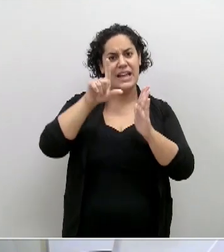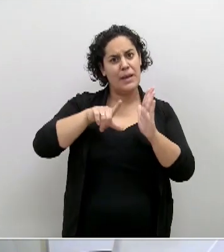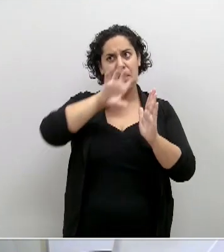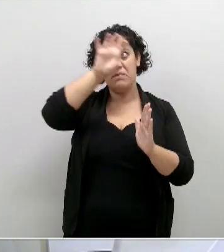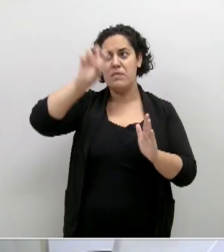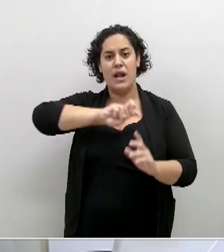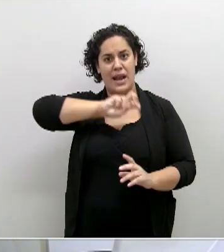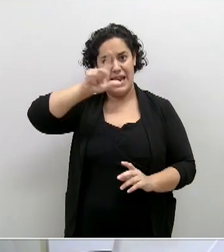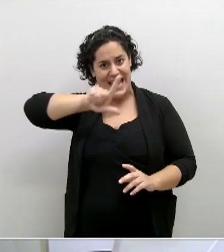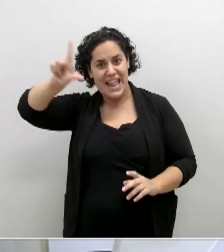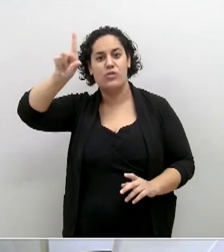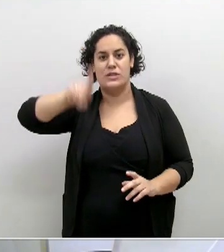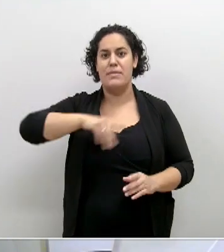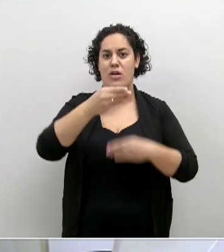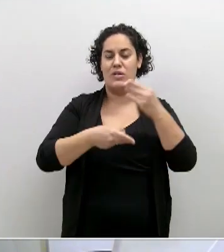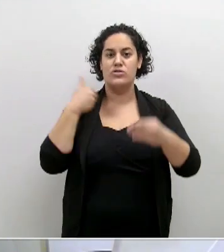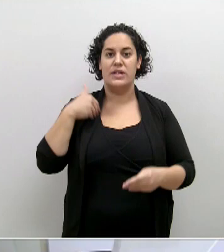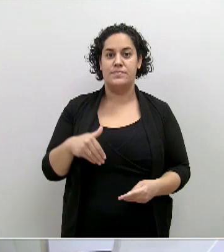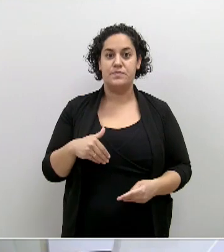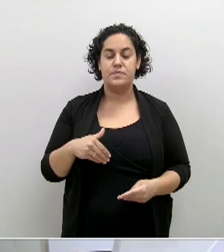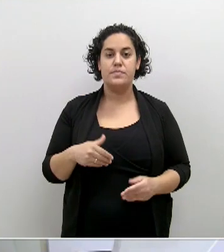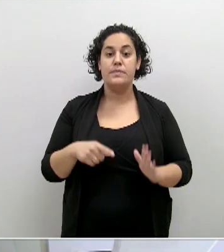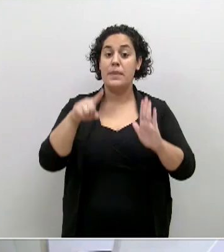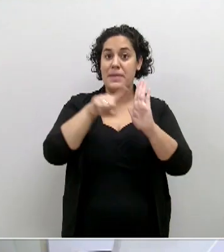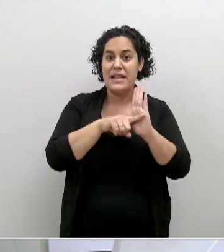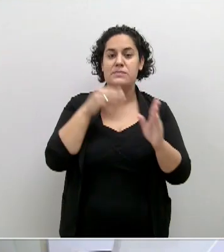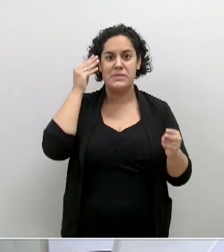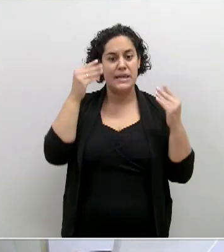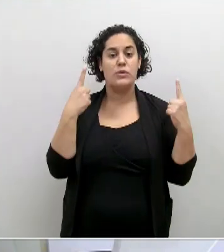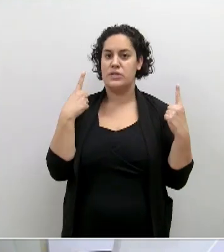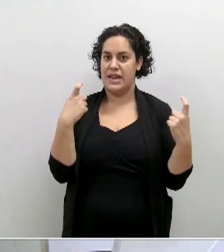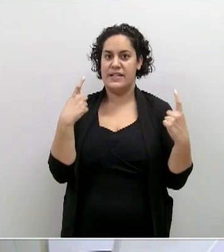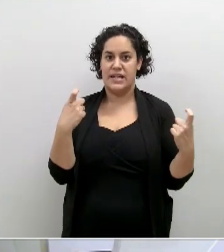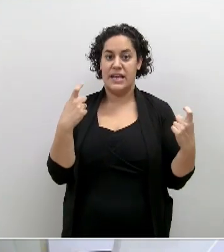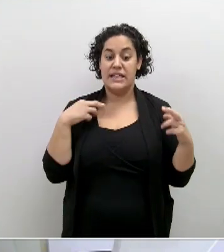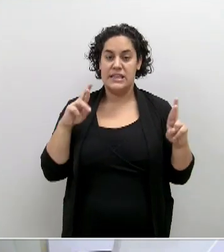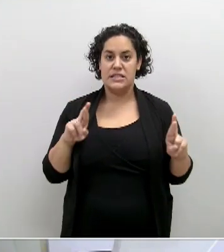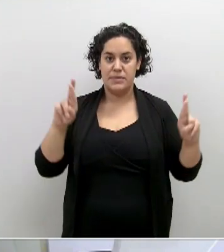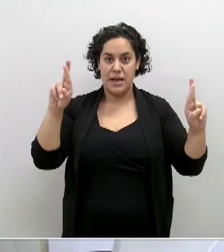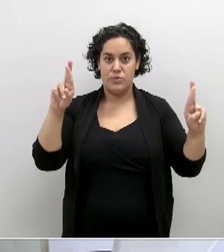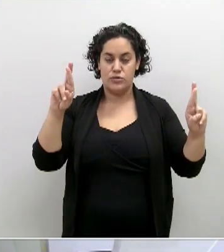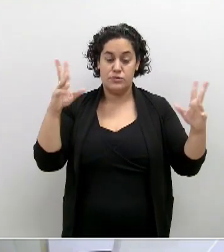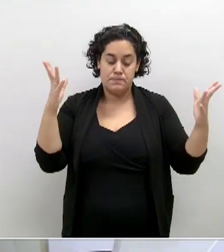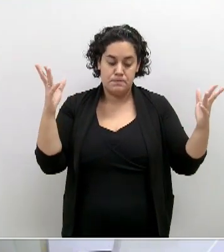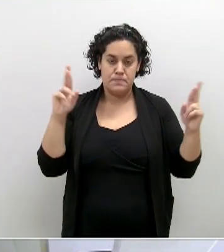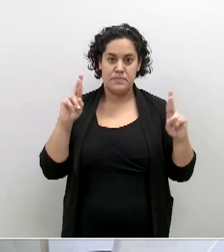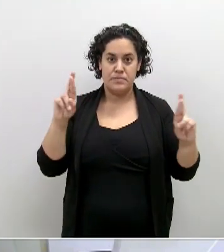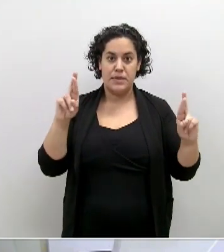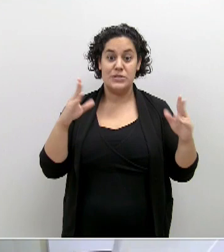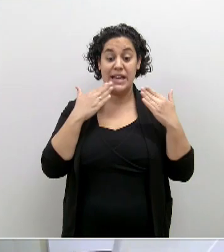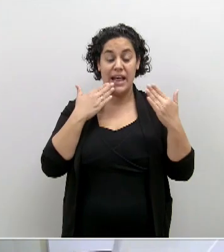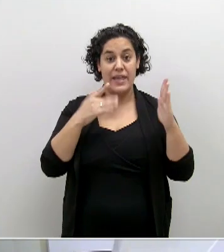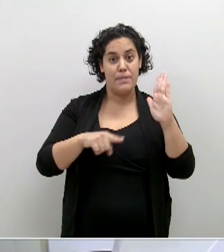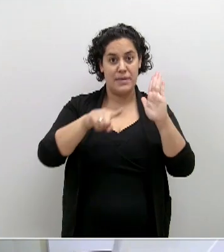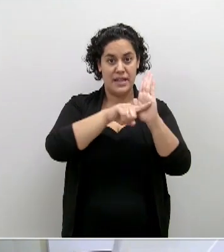lejanos. Realmente creemos que esta medida es una medida necesaria y esperamos que con esta medida nos